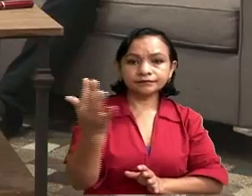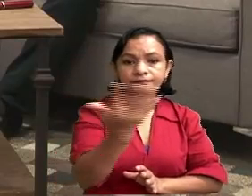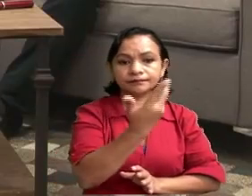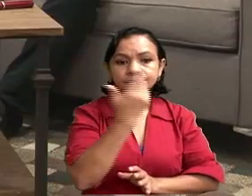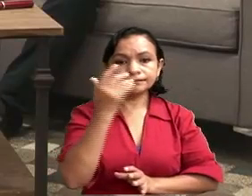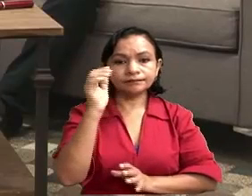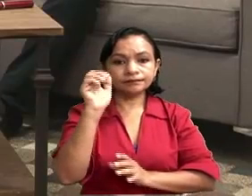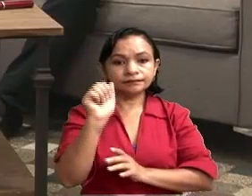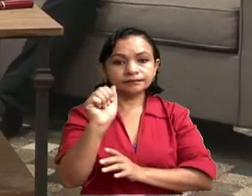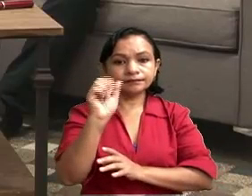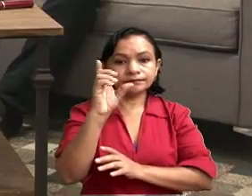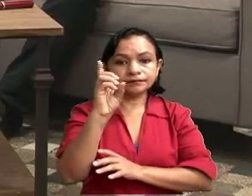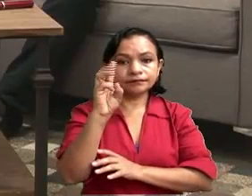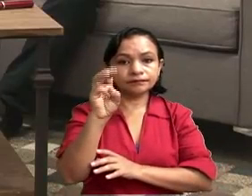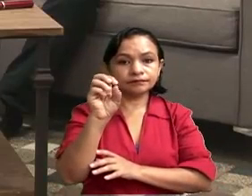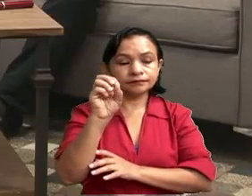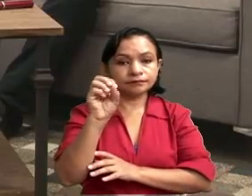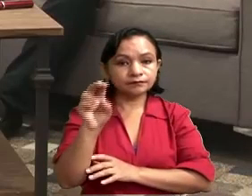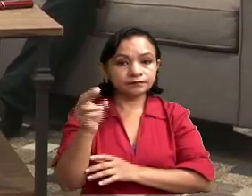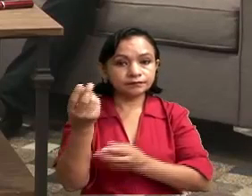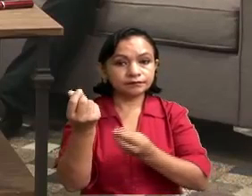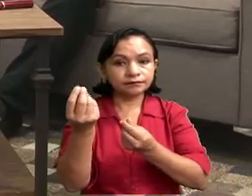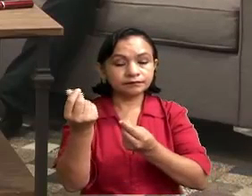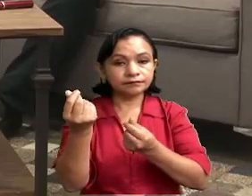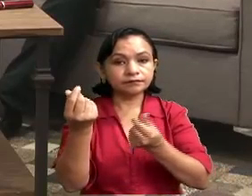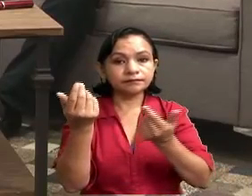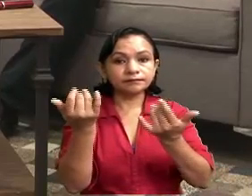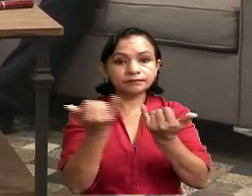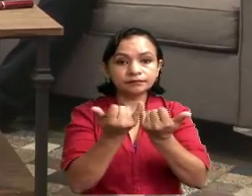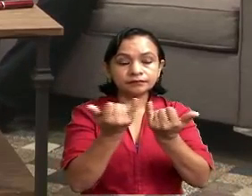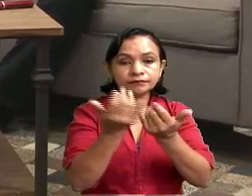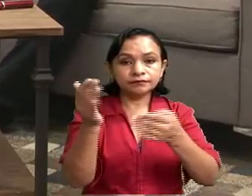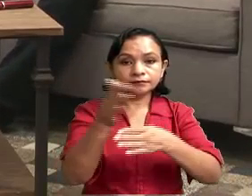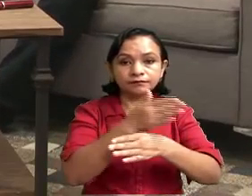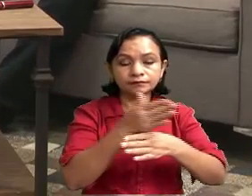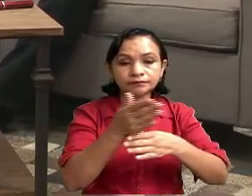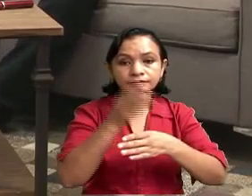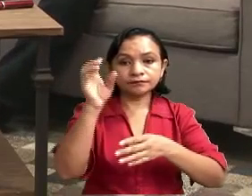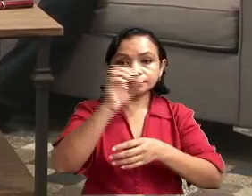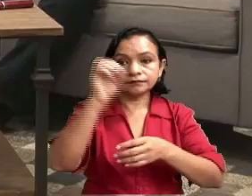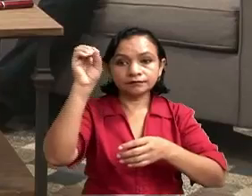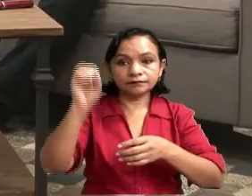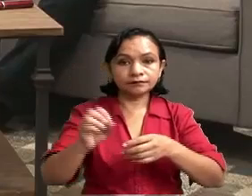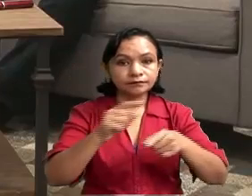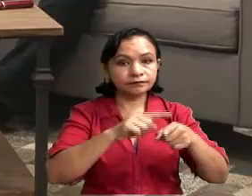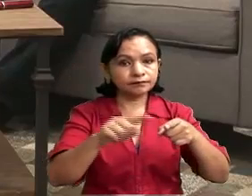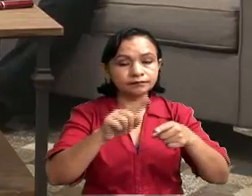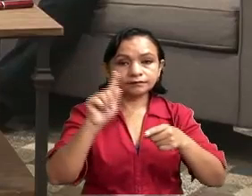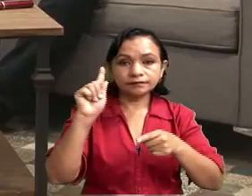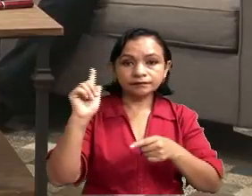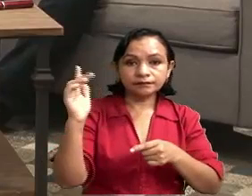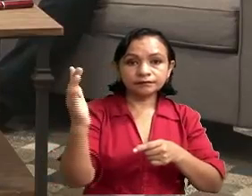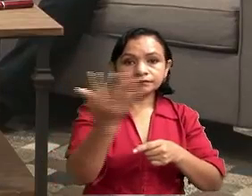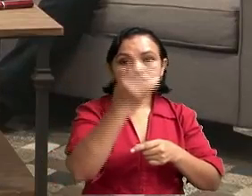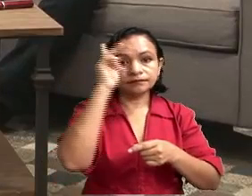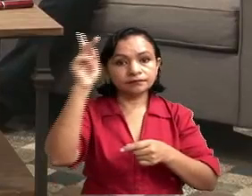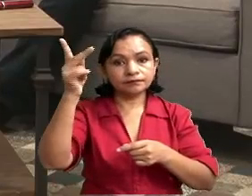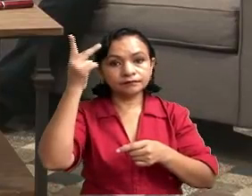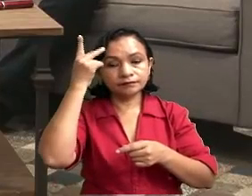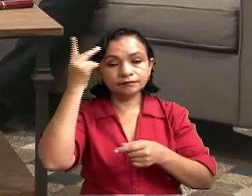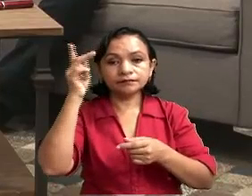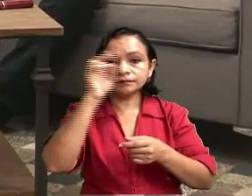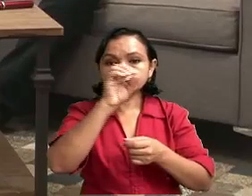administración de los tributos, o sea, de los impuestos, toda la política fiscal, la política